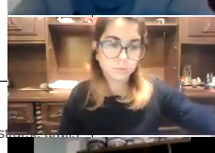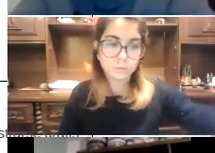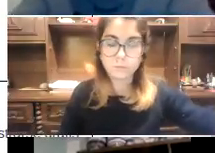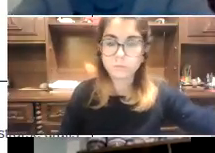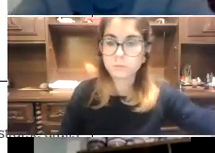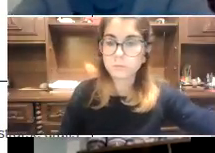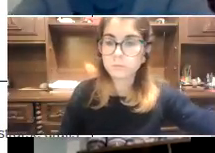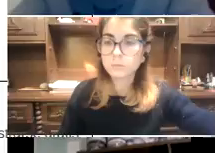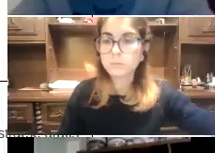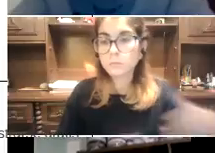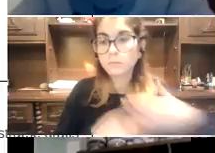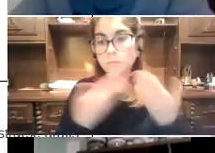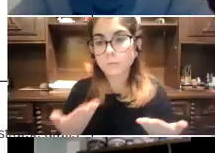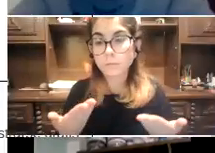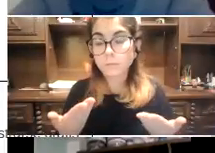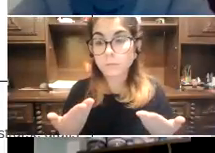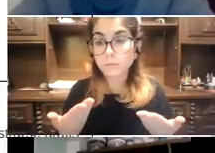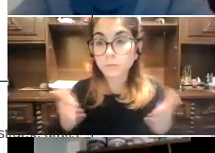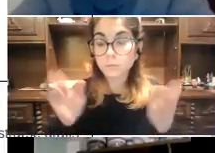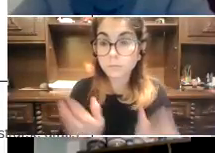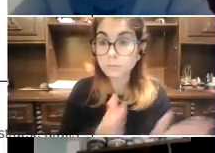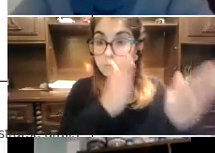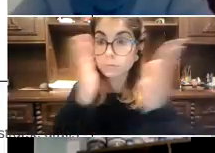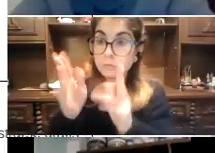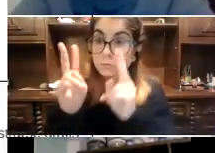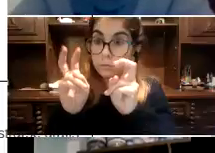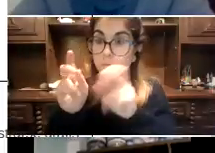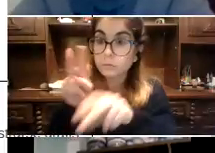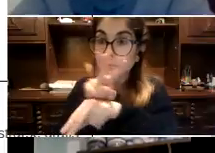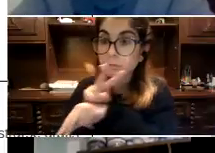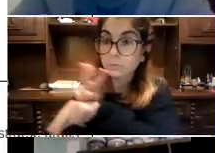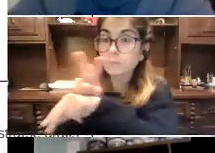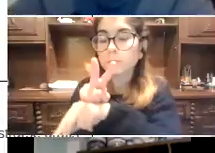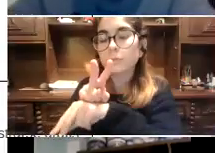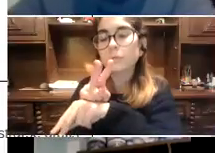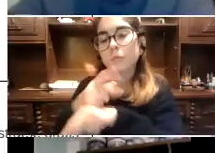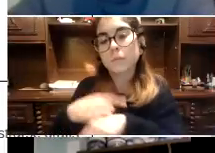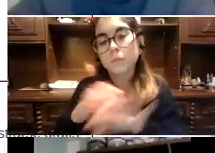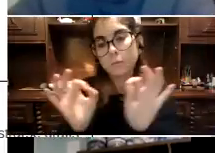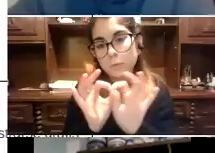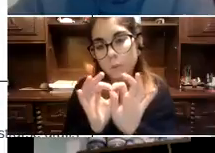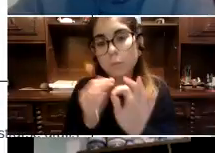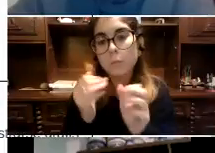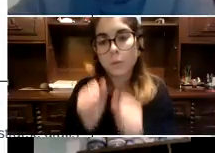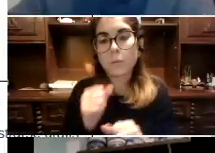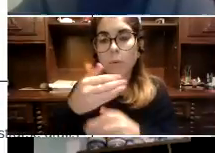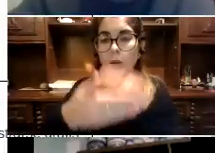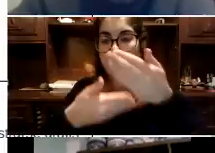Bueno, entonces, pasando esta etapa administrativa, mi sugerencia es que vayamos a avanzar al tema de la